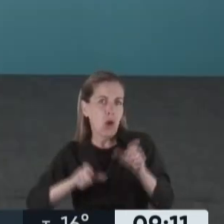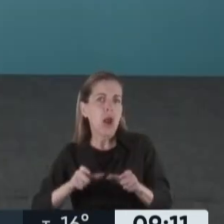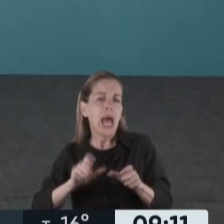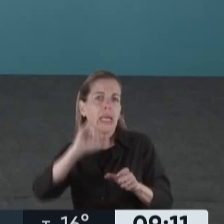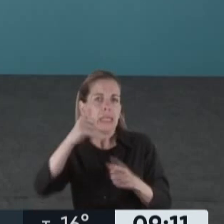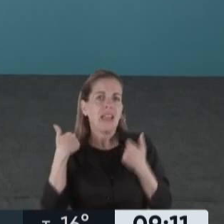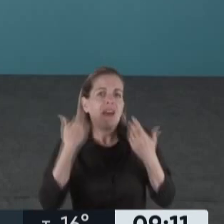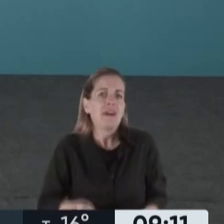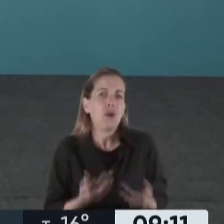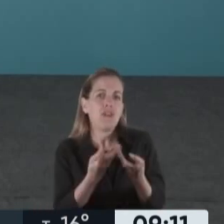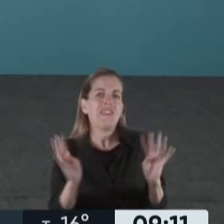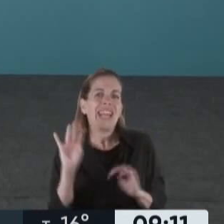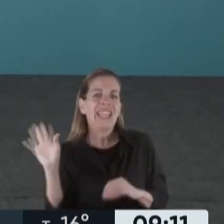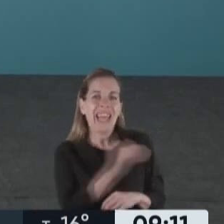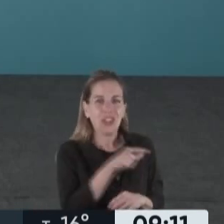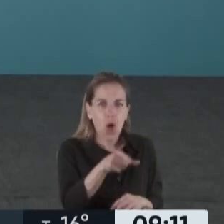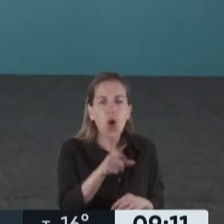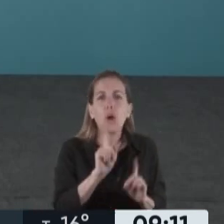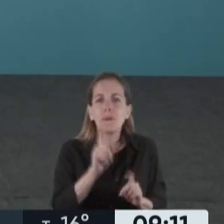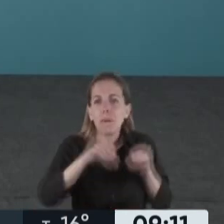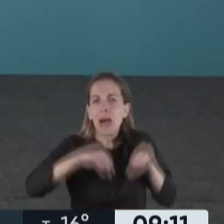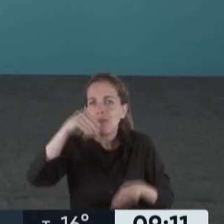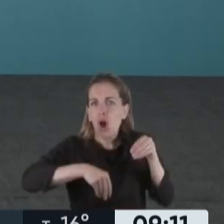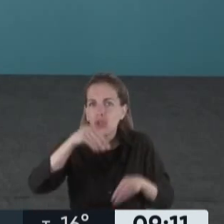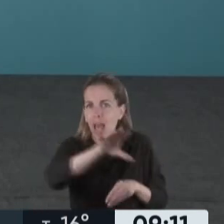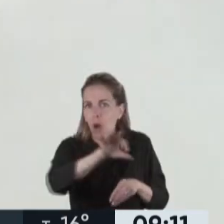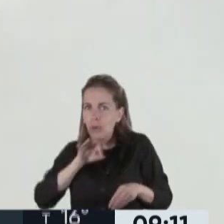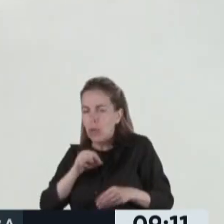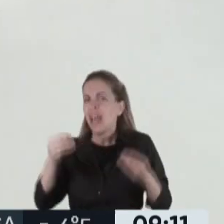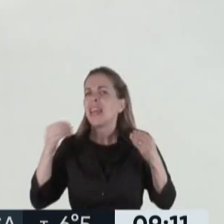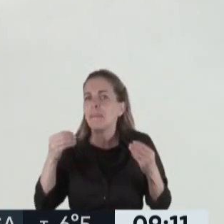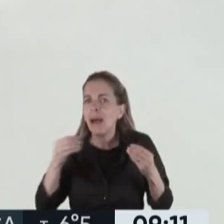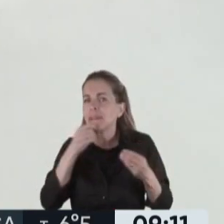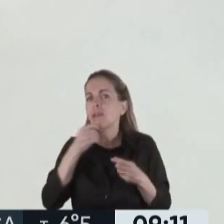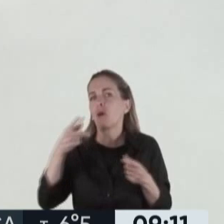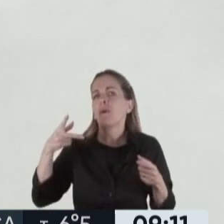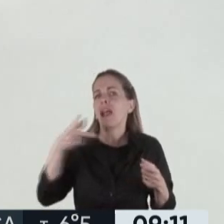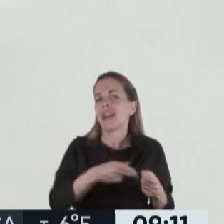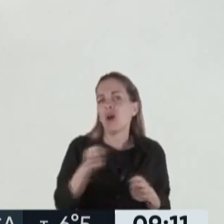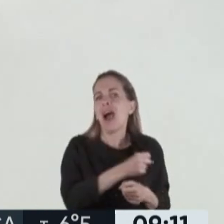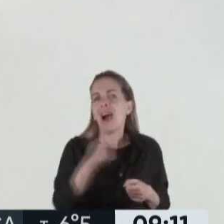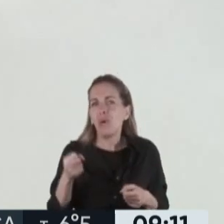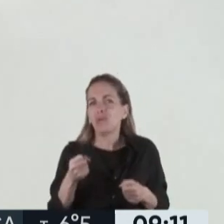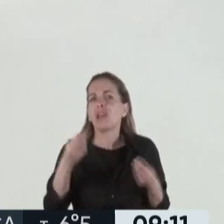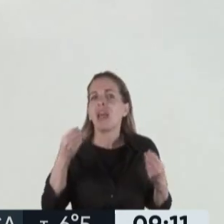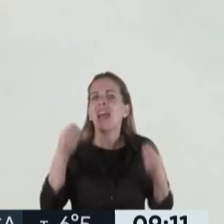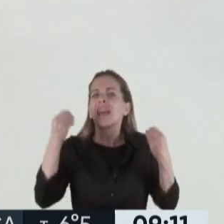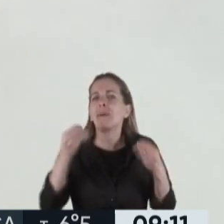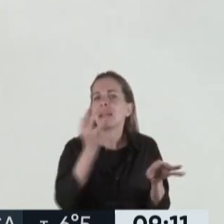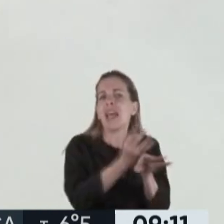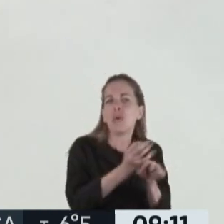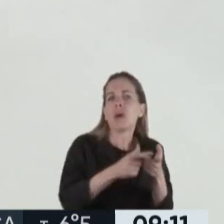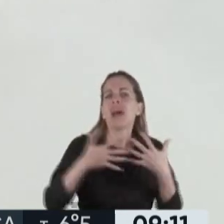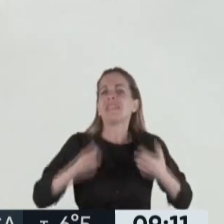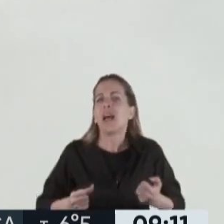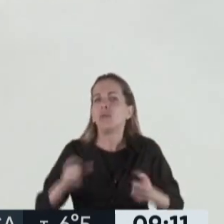de Todos, de que este ajuste no está cayendo muy bien, y hablo de lo que pasa en salud, educación, esta carpa que tenemos aquí en la puerta